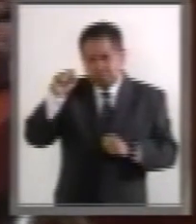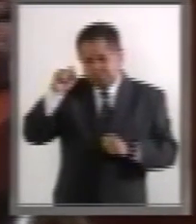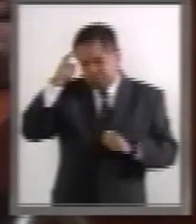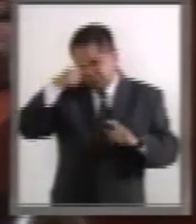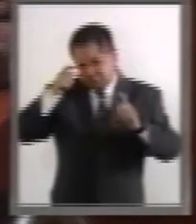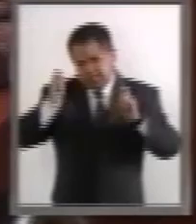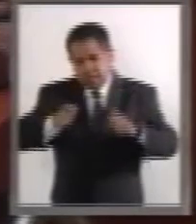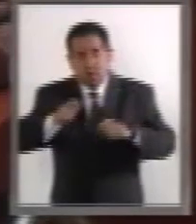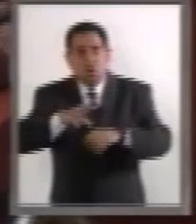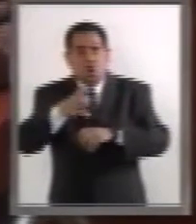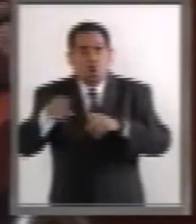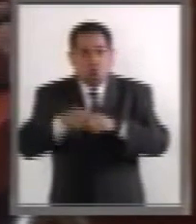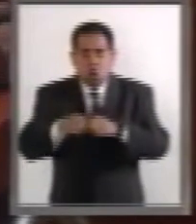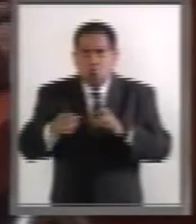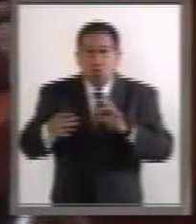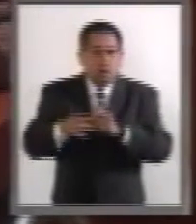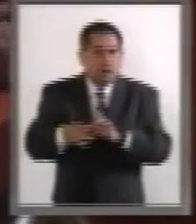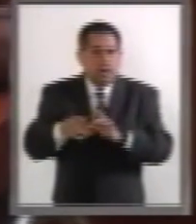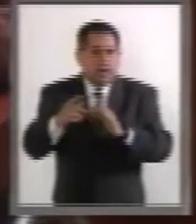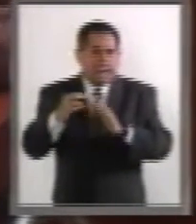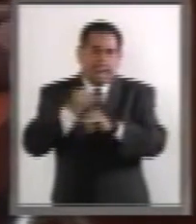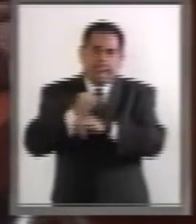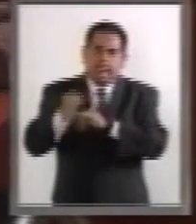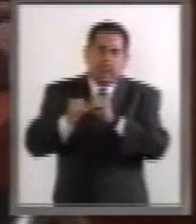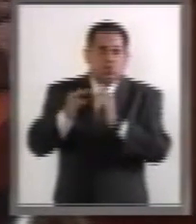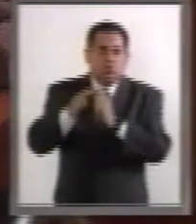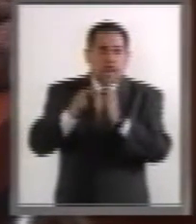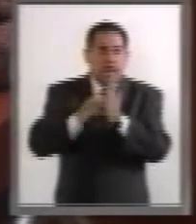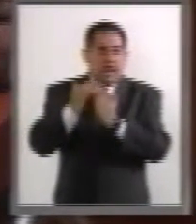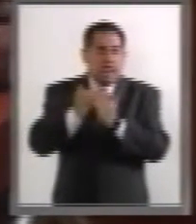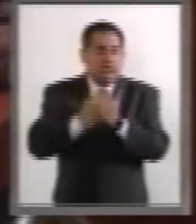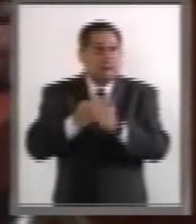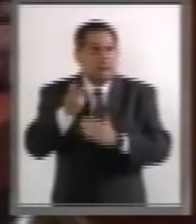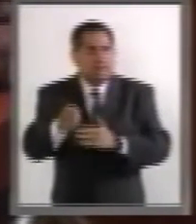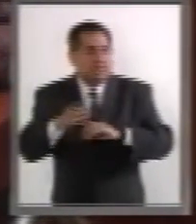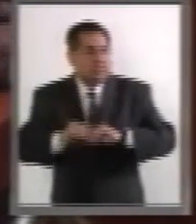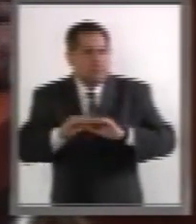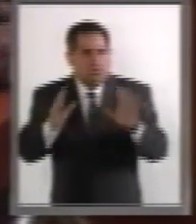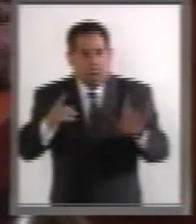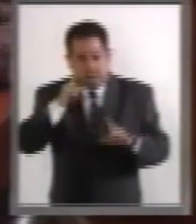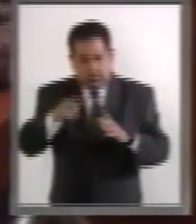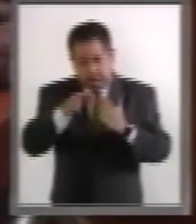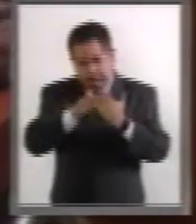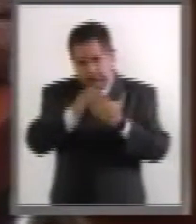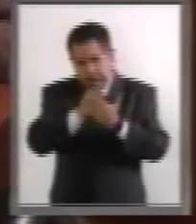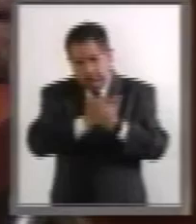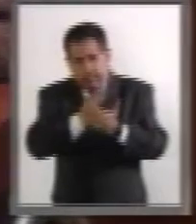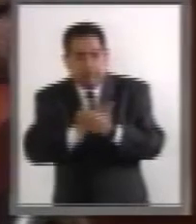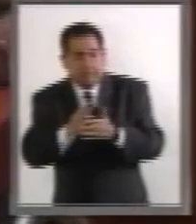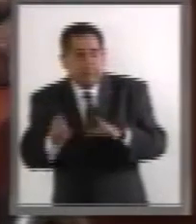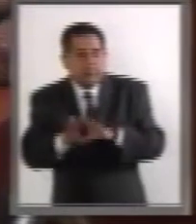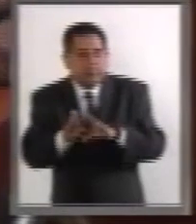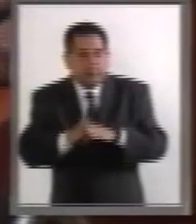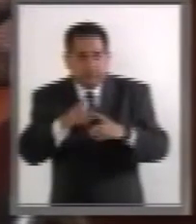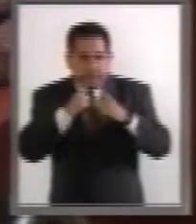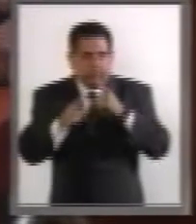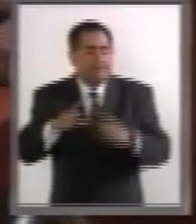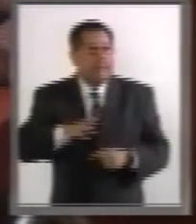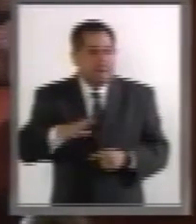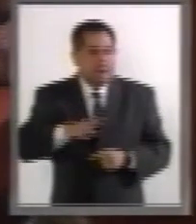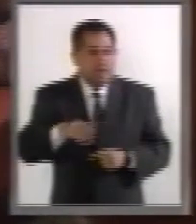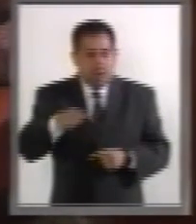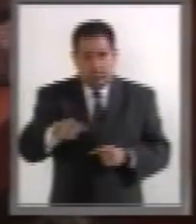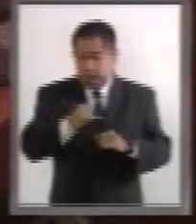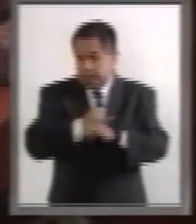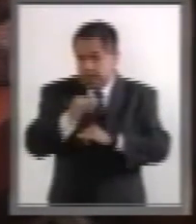diseñado con base en los protocolos internacionales y, por supuesto, cumpliendo los estándares que existen a